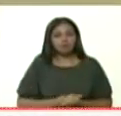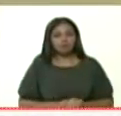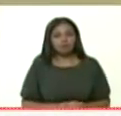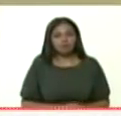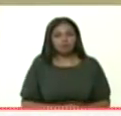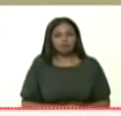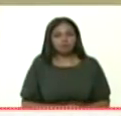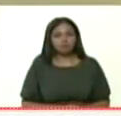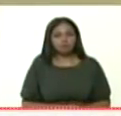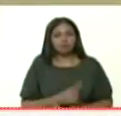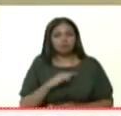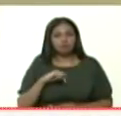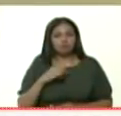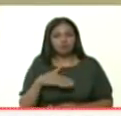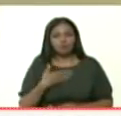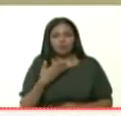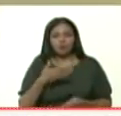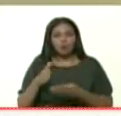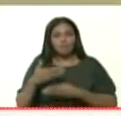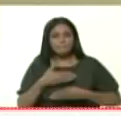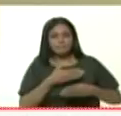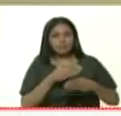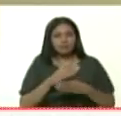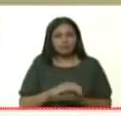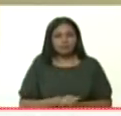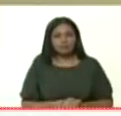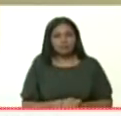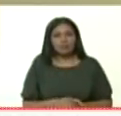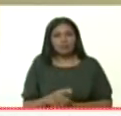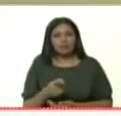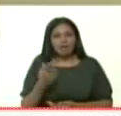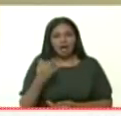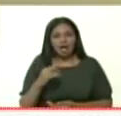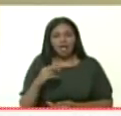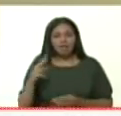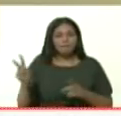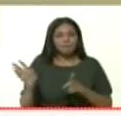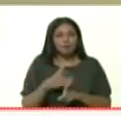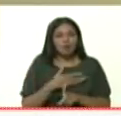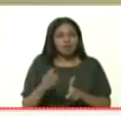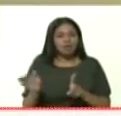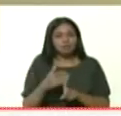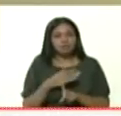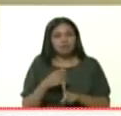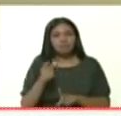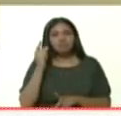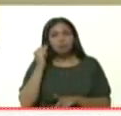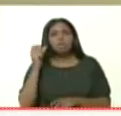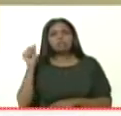que podemos compartir. ¿Que existe violencia de género? Todavía existe,